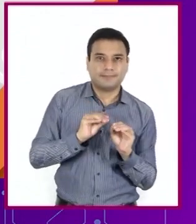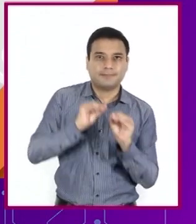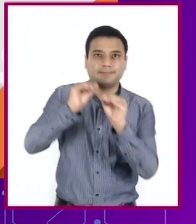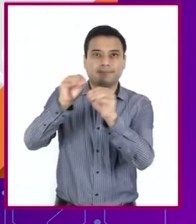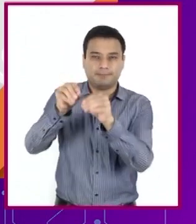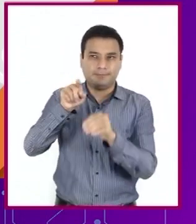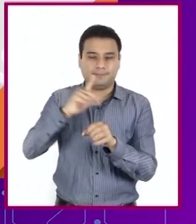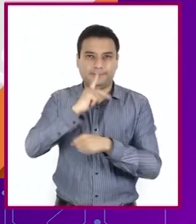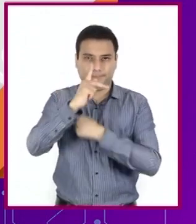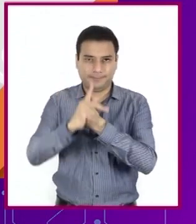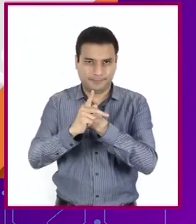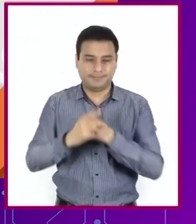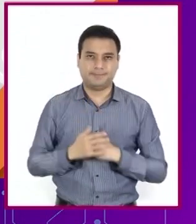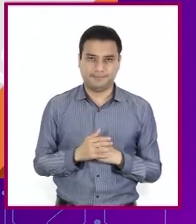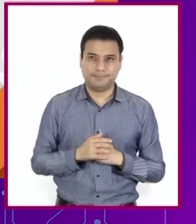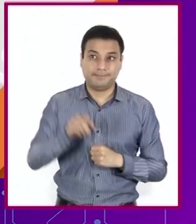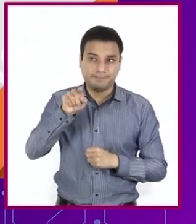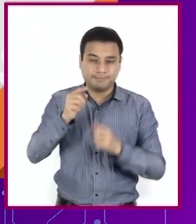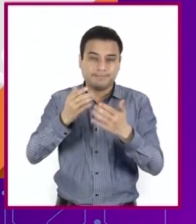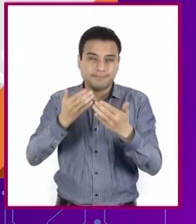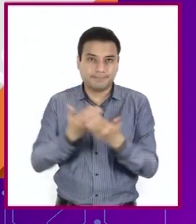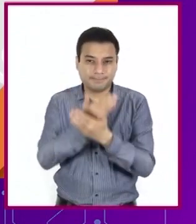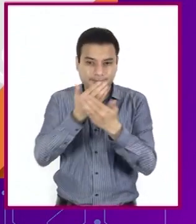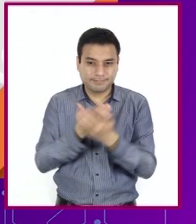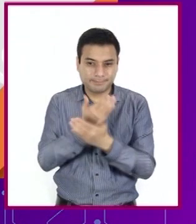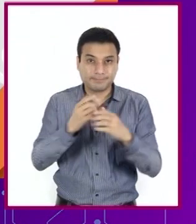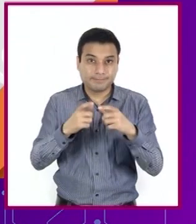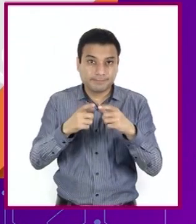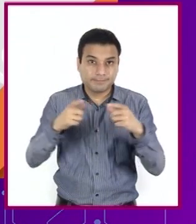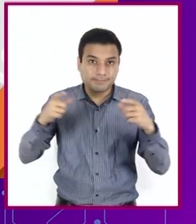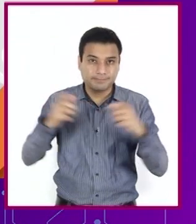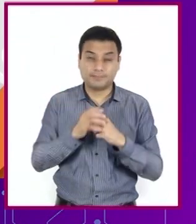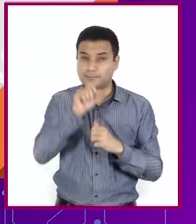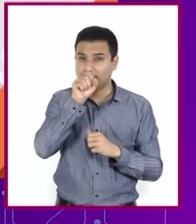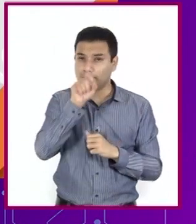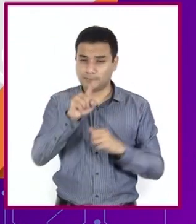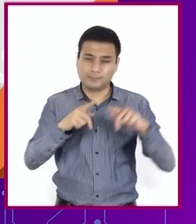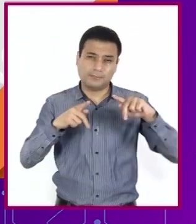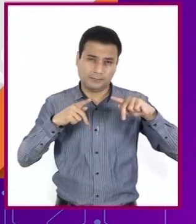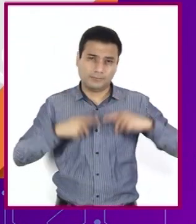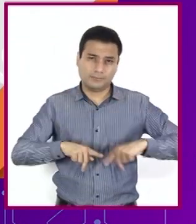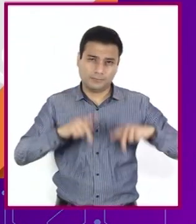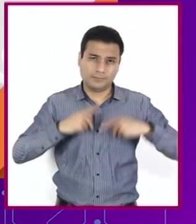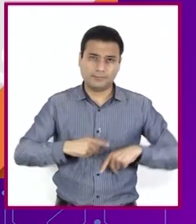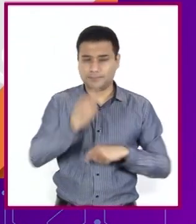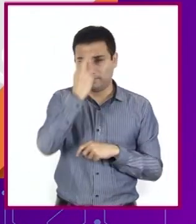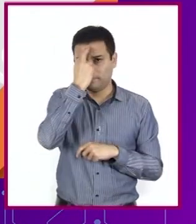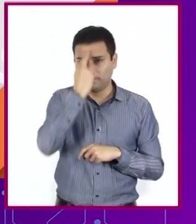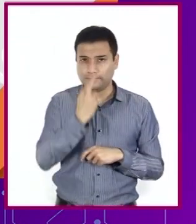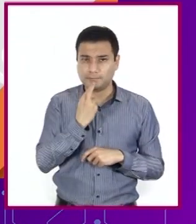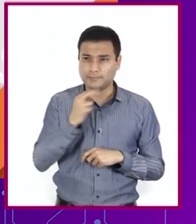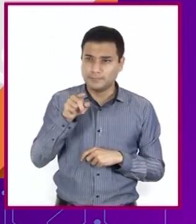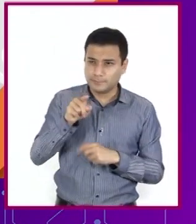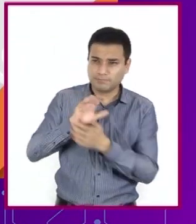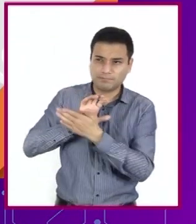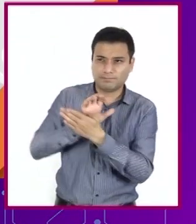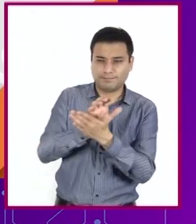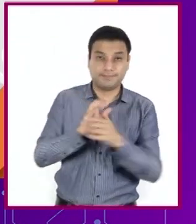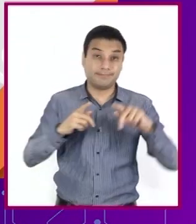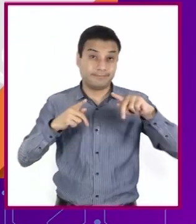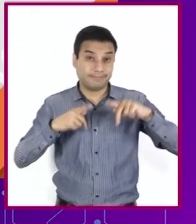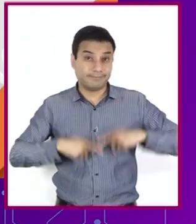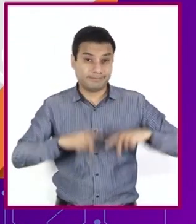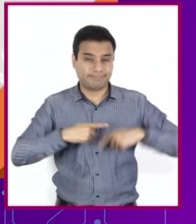población autóctona. Se produjo una segregación racial basada en el predominio de la raza